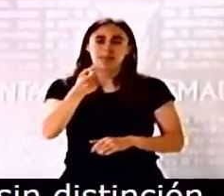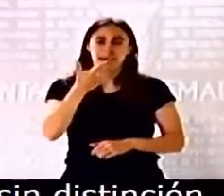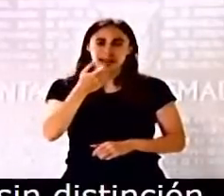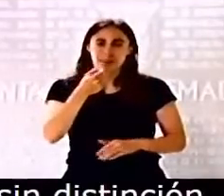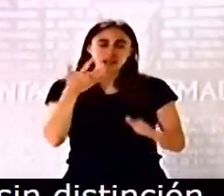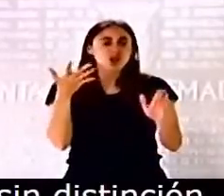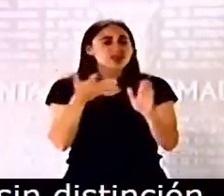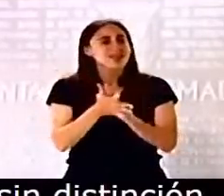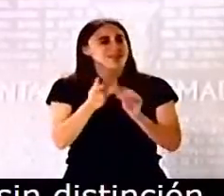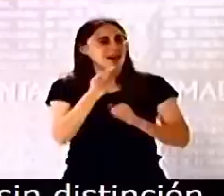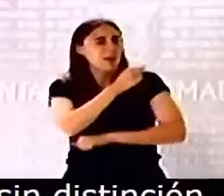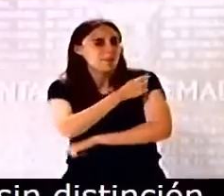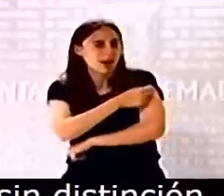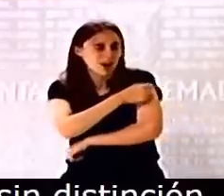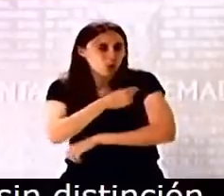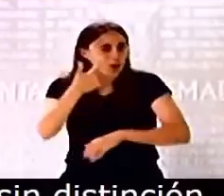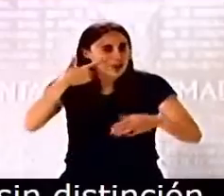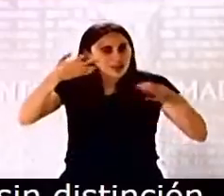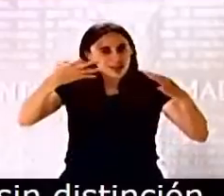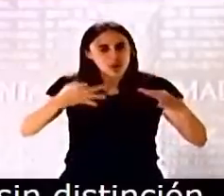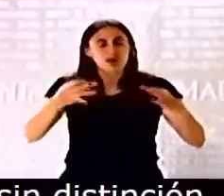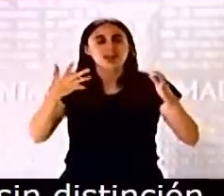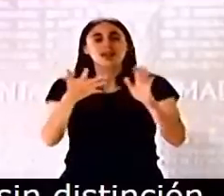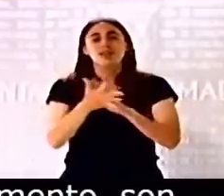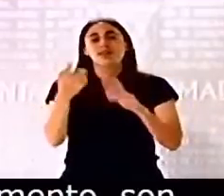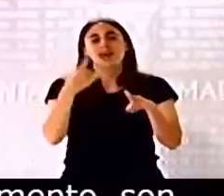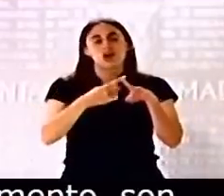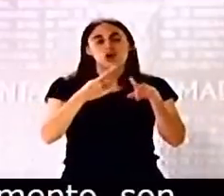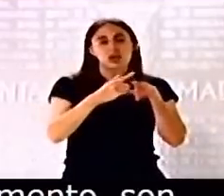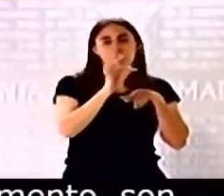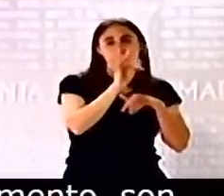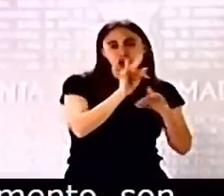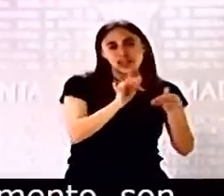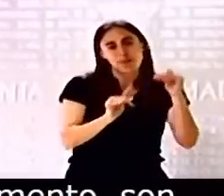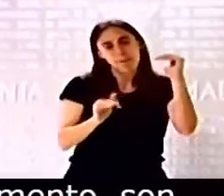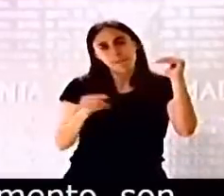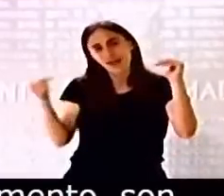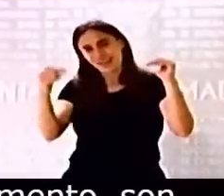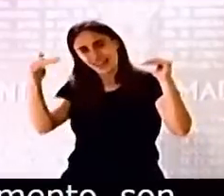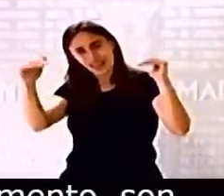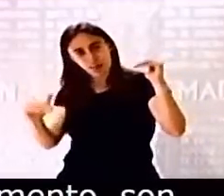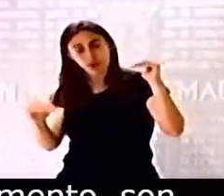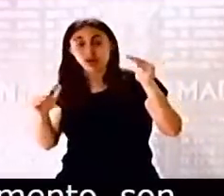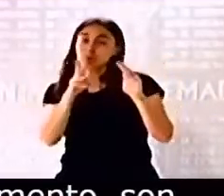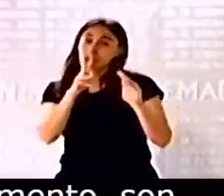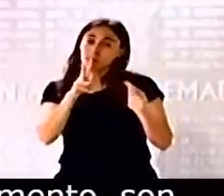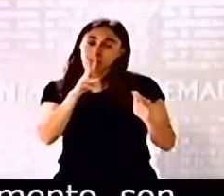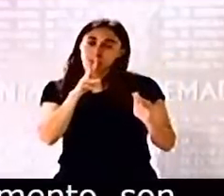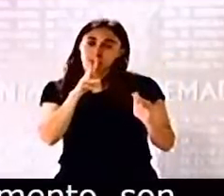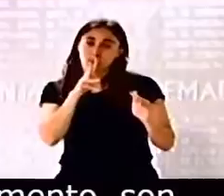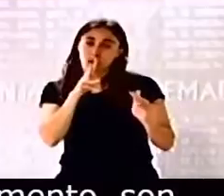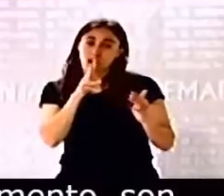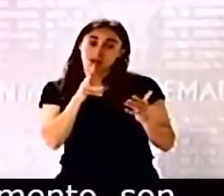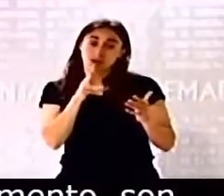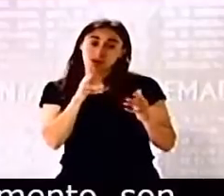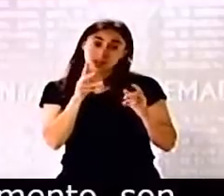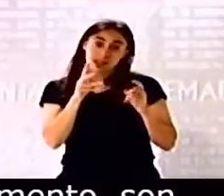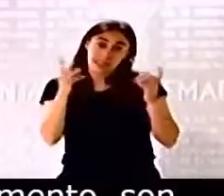son vacunas que los beneficios superan a los riesgos, por los que invito a que la gente